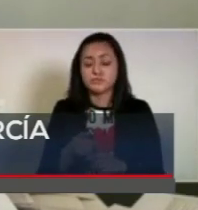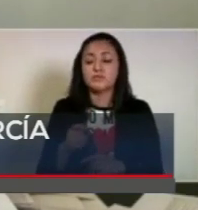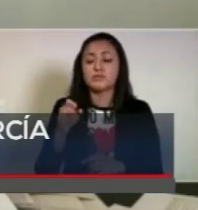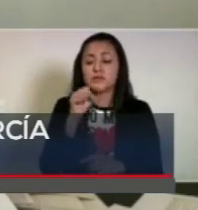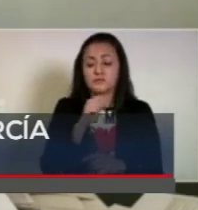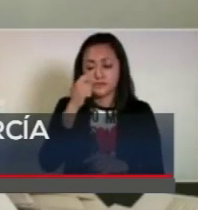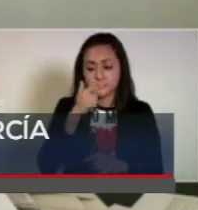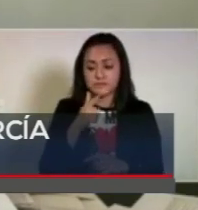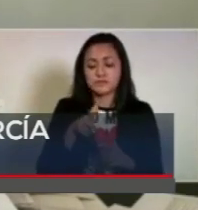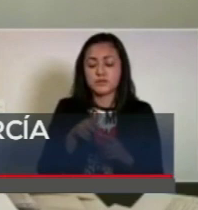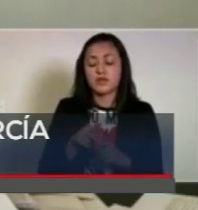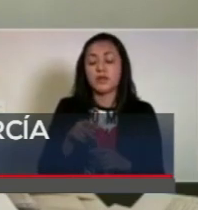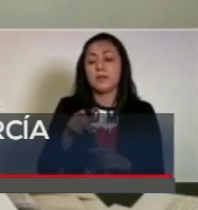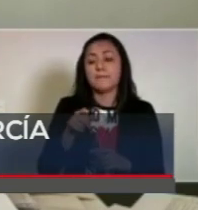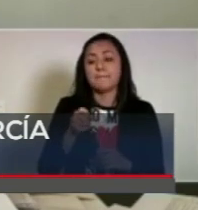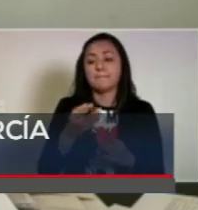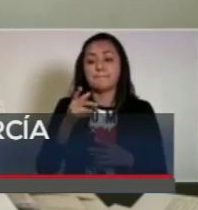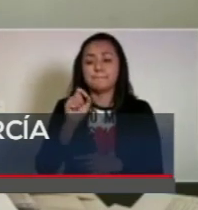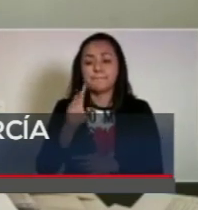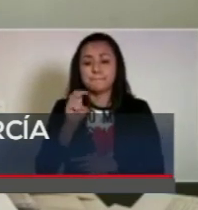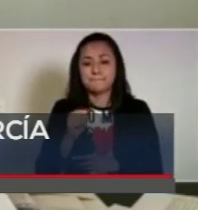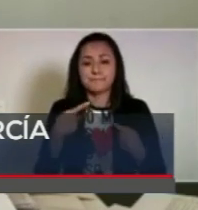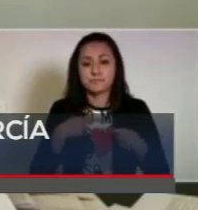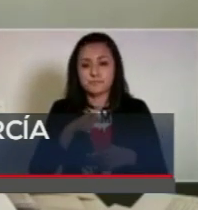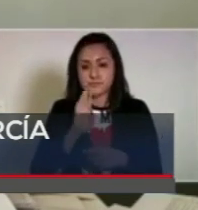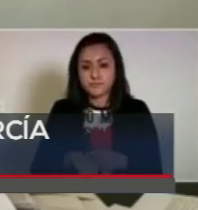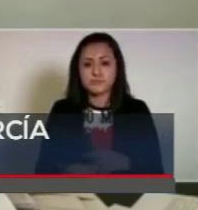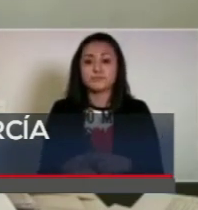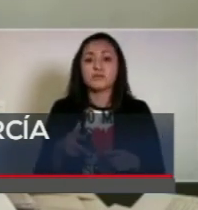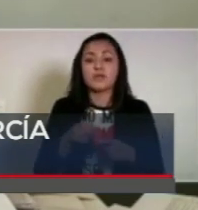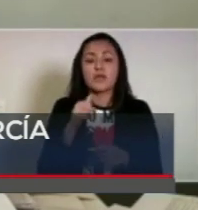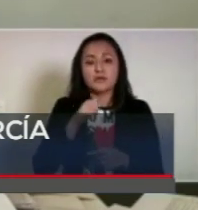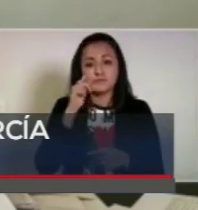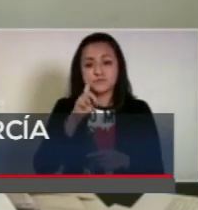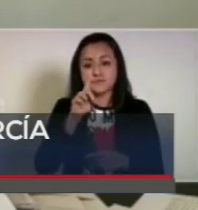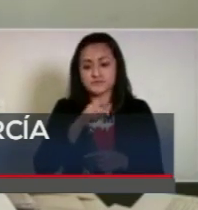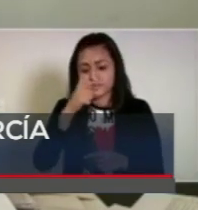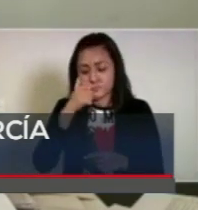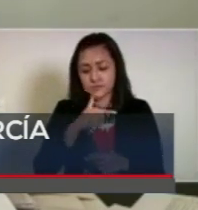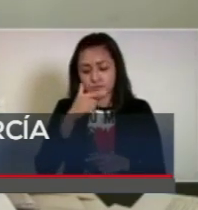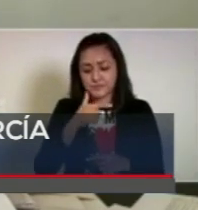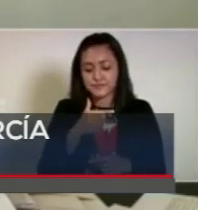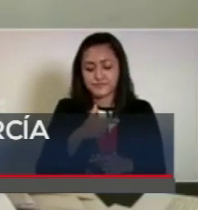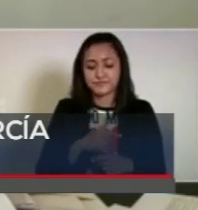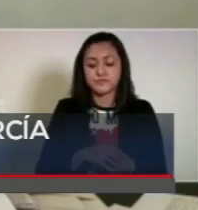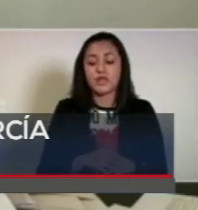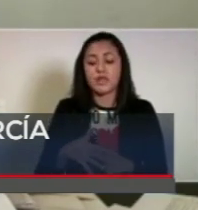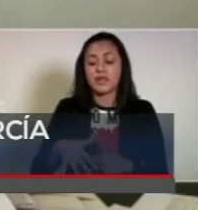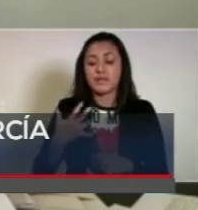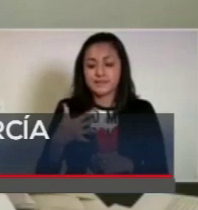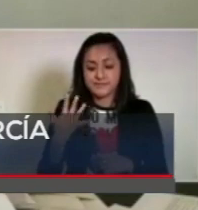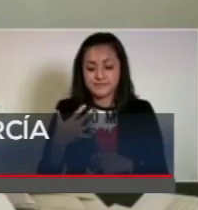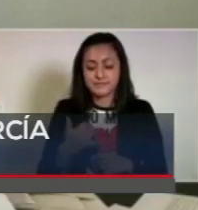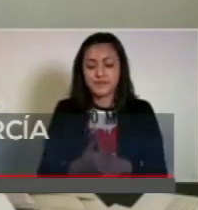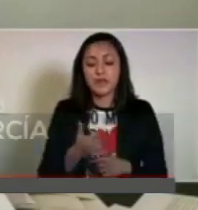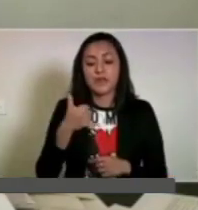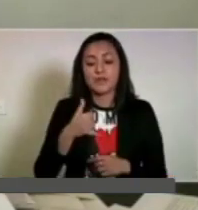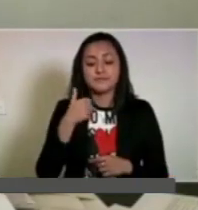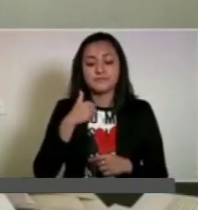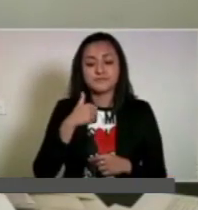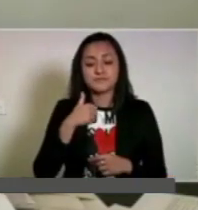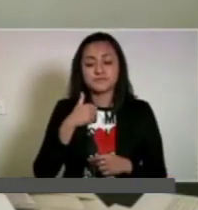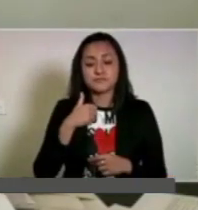a corte del sábado por la noche 29, a corte del domingo 15 y